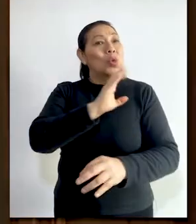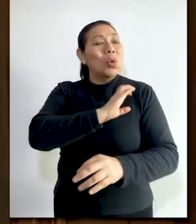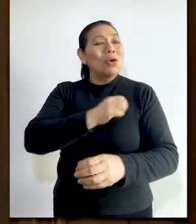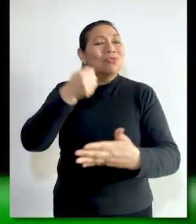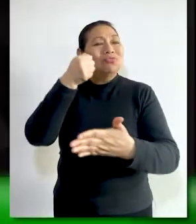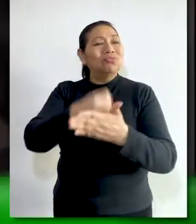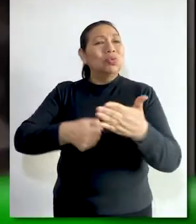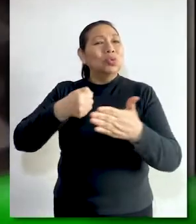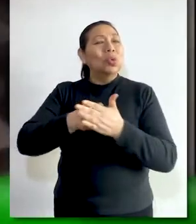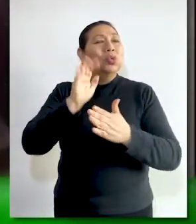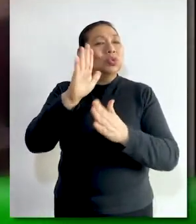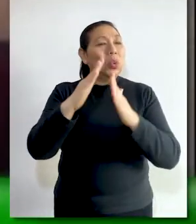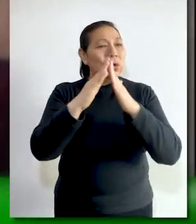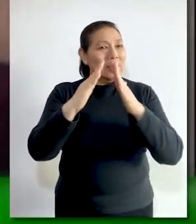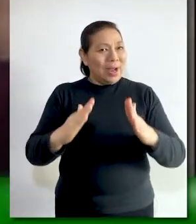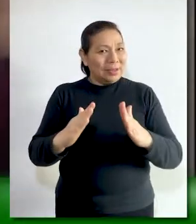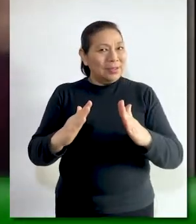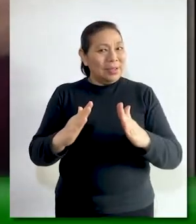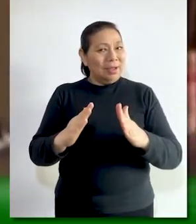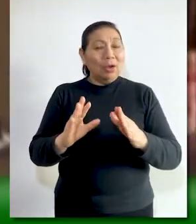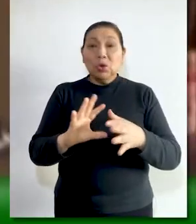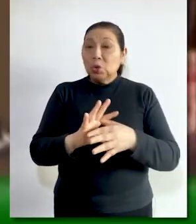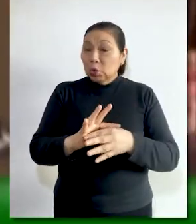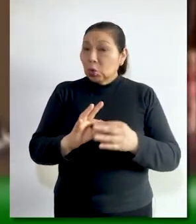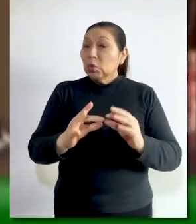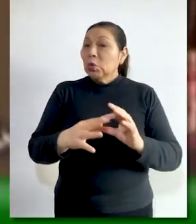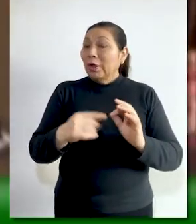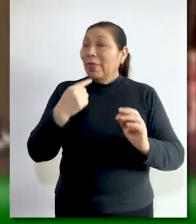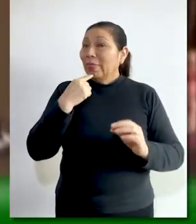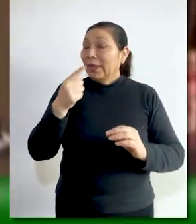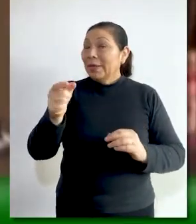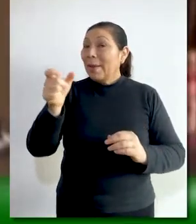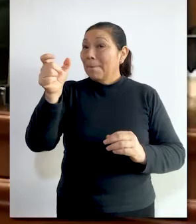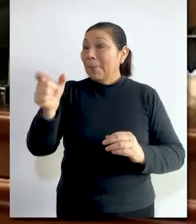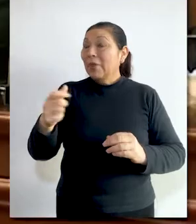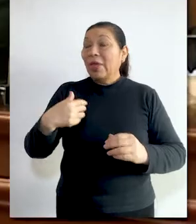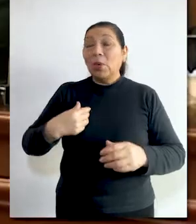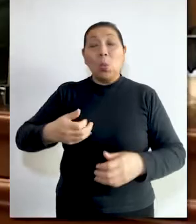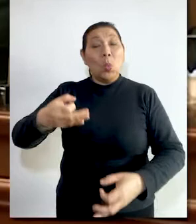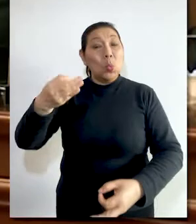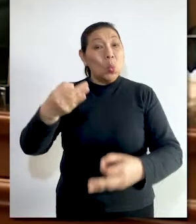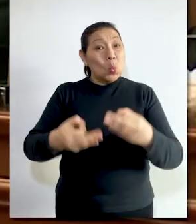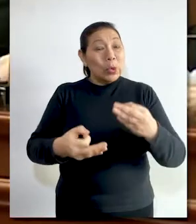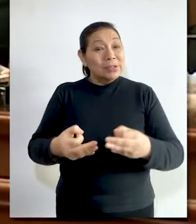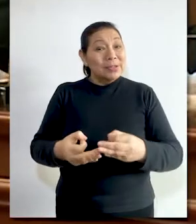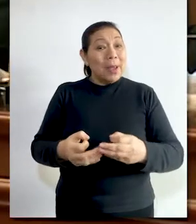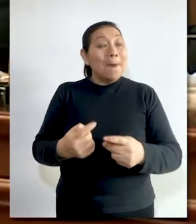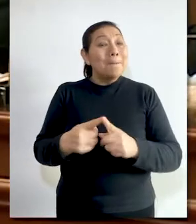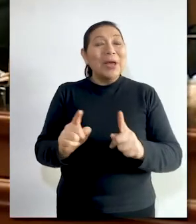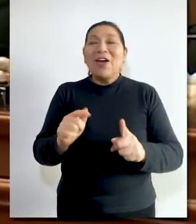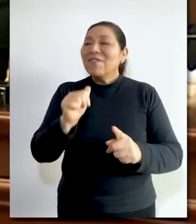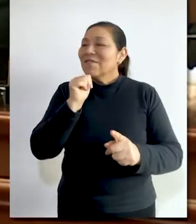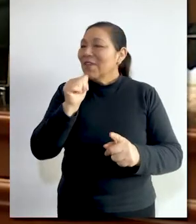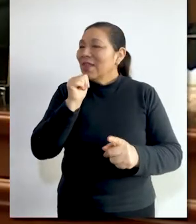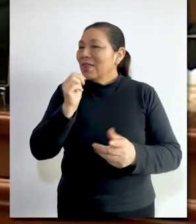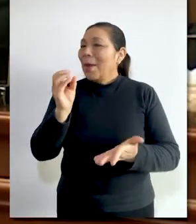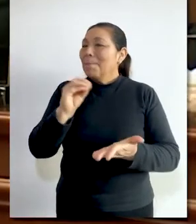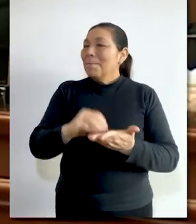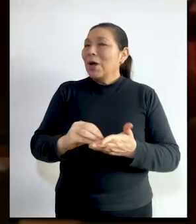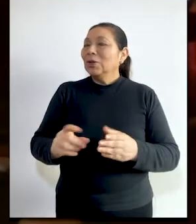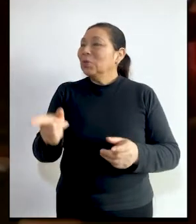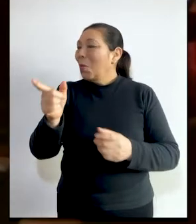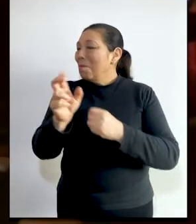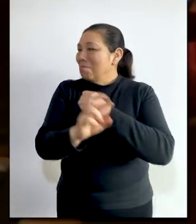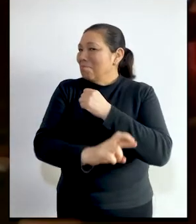en conductas de violencia doméstica una decisión histórica según los defensores de los derechos de las víctimas pero